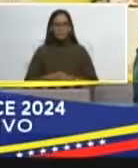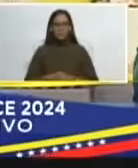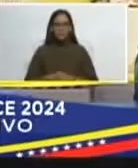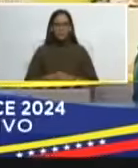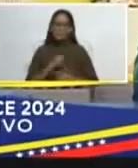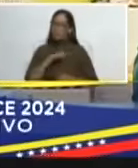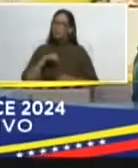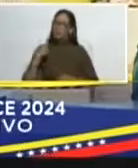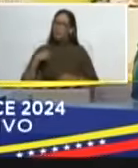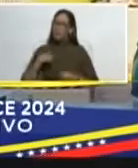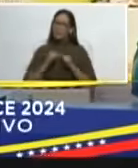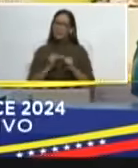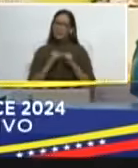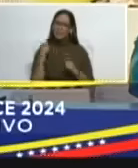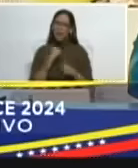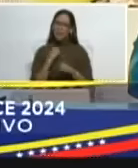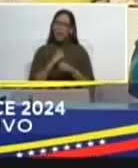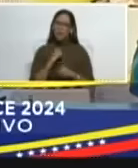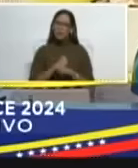Nosotros tenemos que seguir trabajando